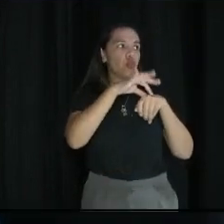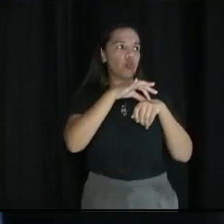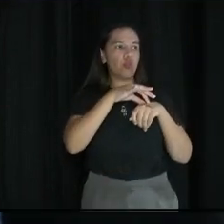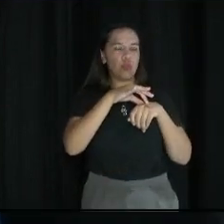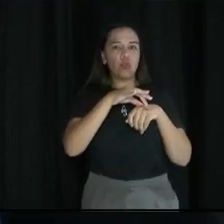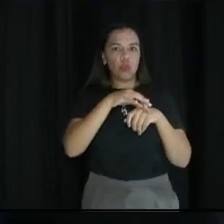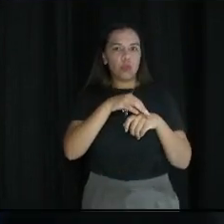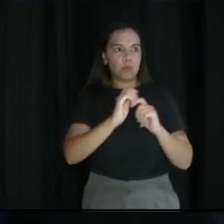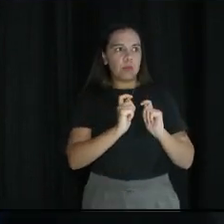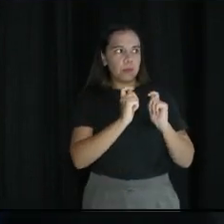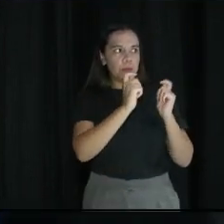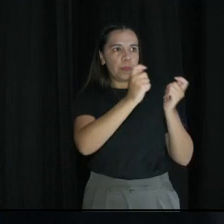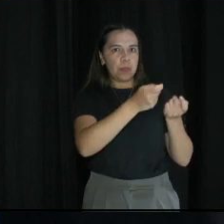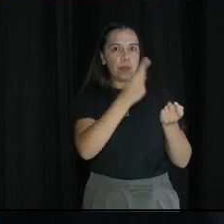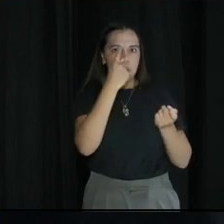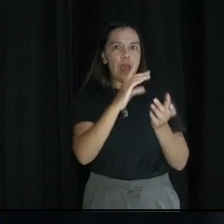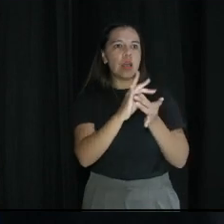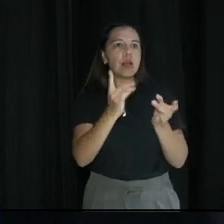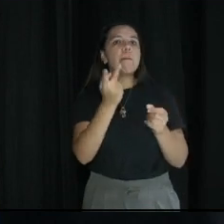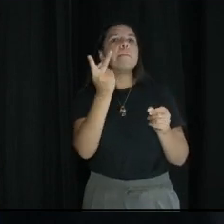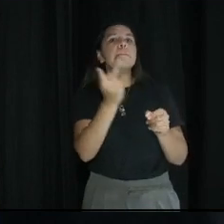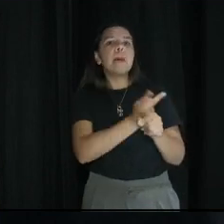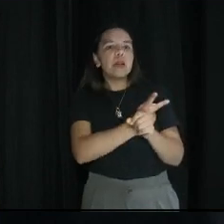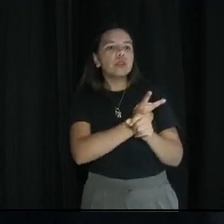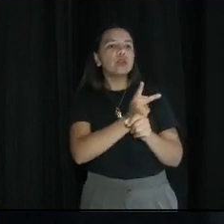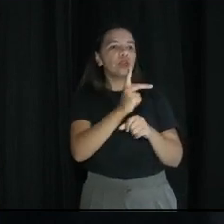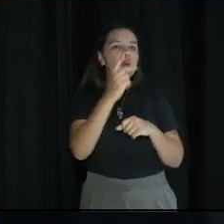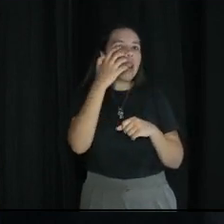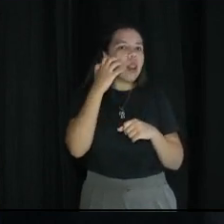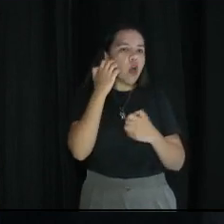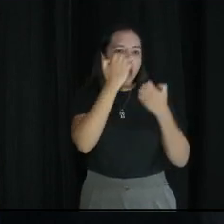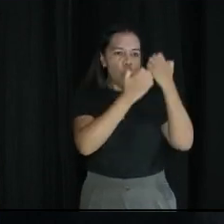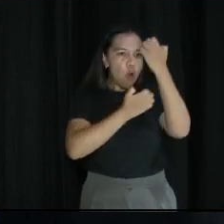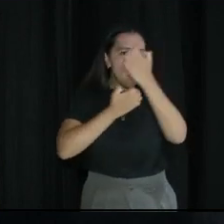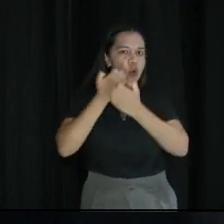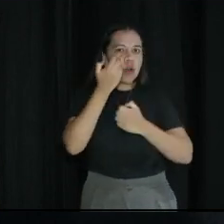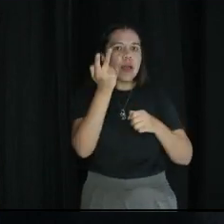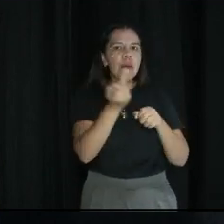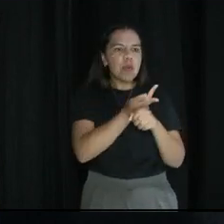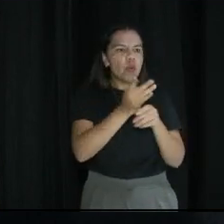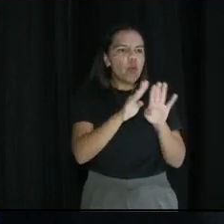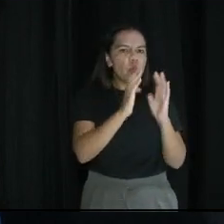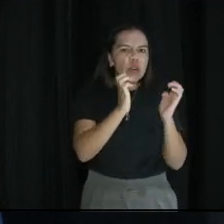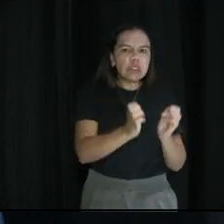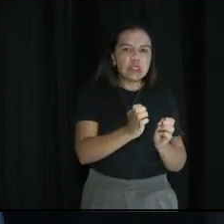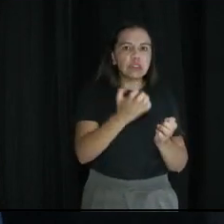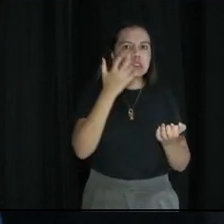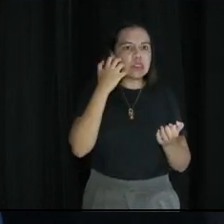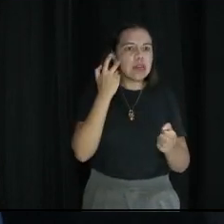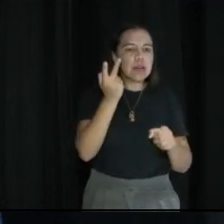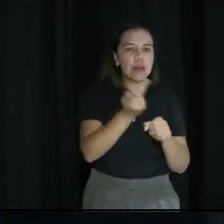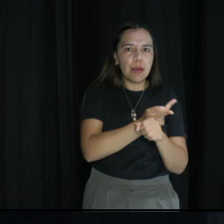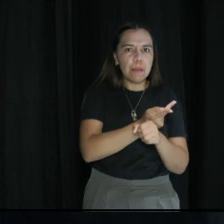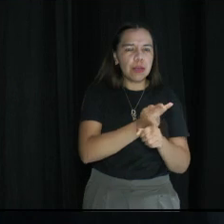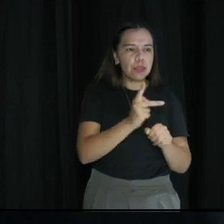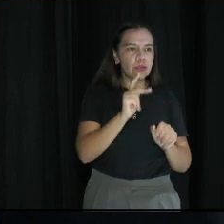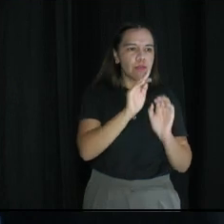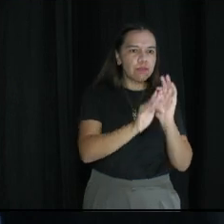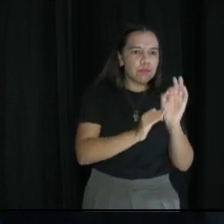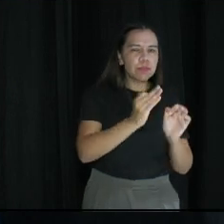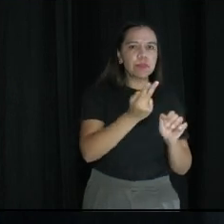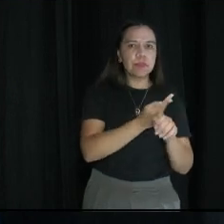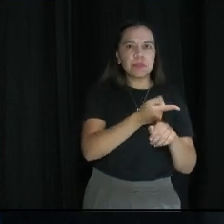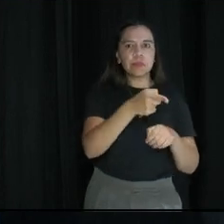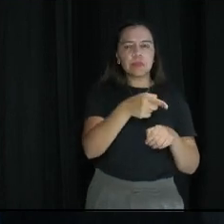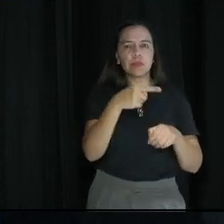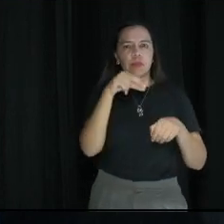que nos va a dar prácticamente a conocer cómo se encontraba el ejemplar y la intervención que tuvo el ejemplar, porque obviamente